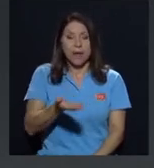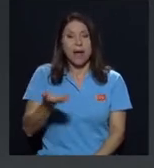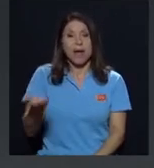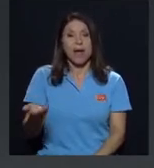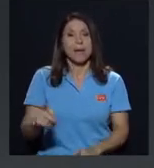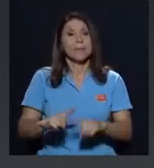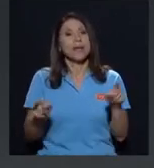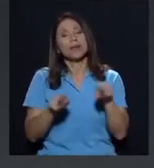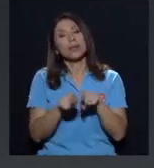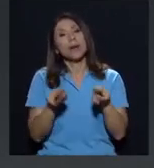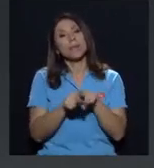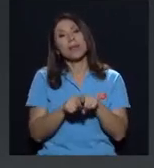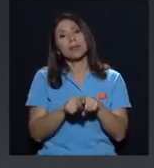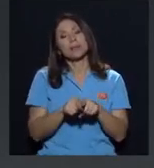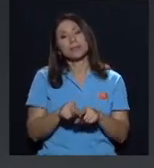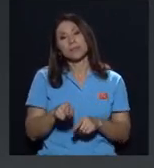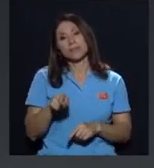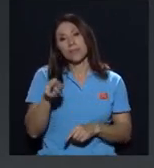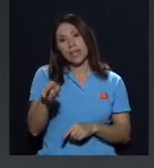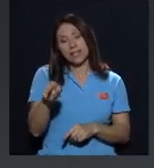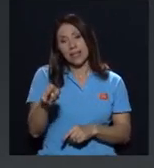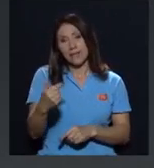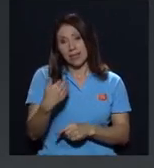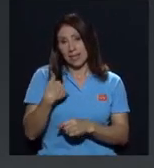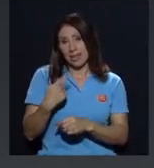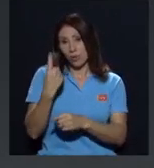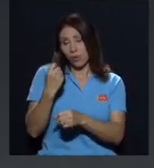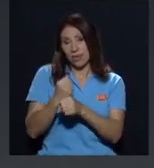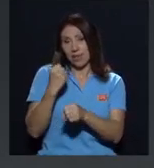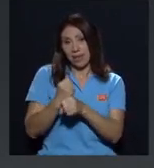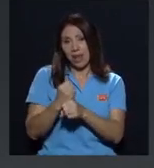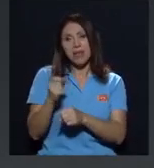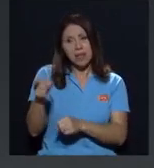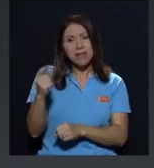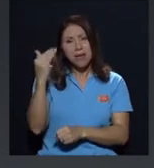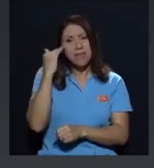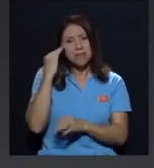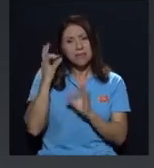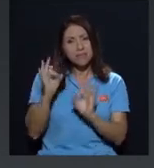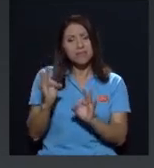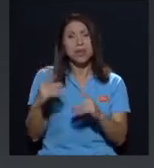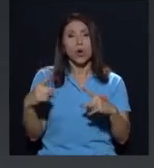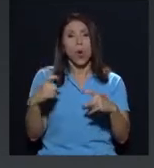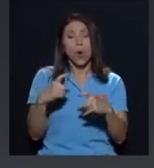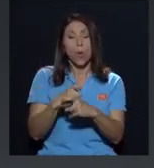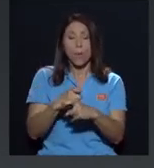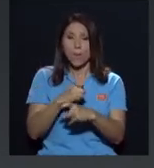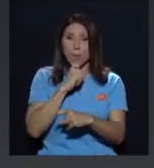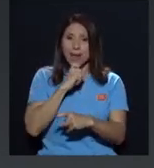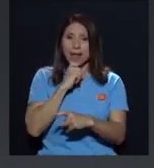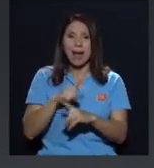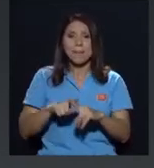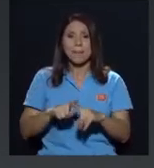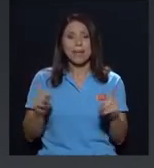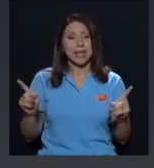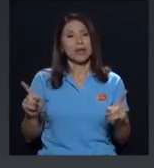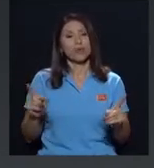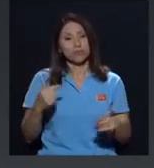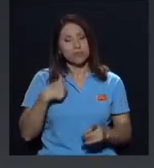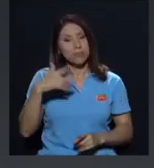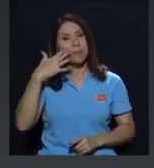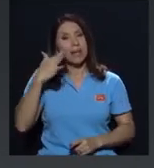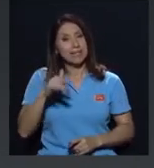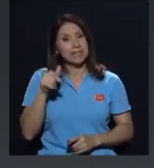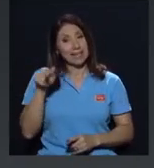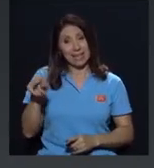va a tener una tarea que ella conoce que es compleja pero precisamente me parece